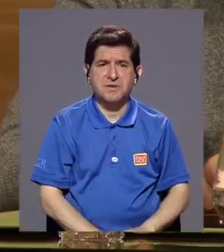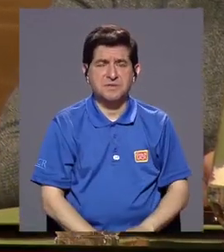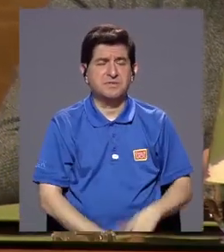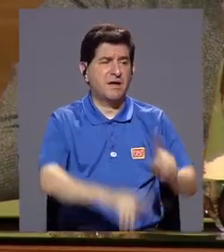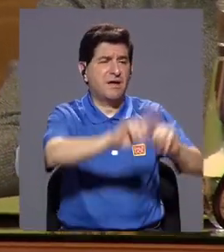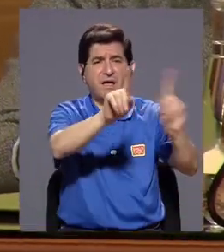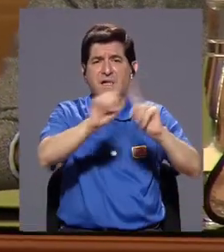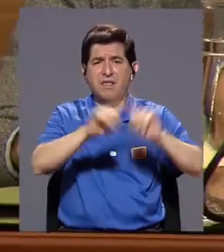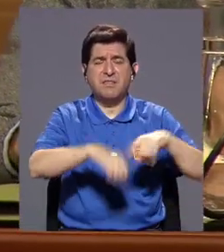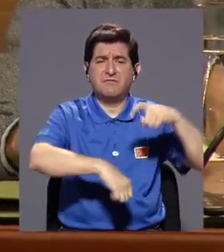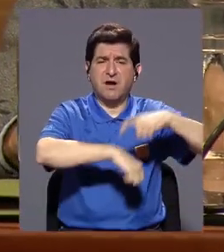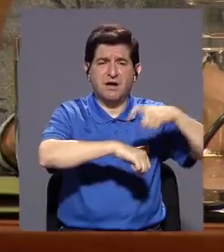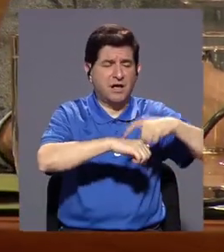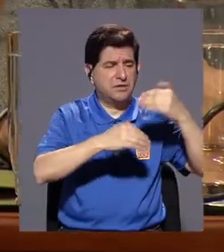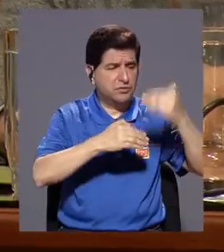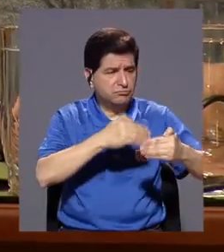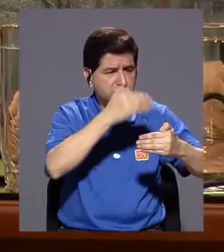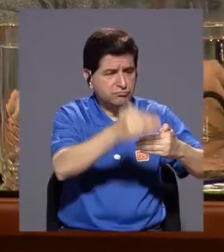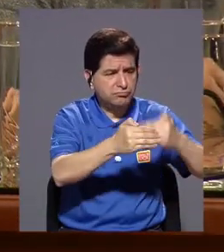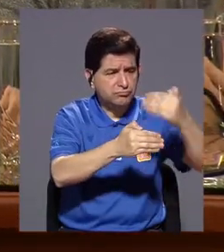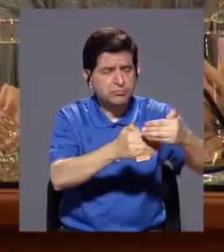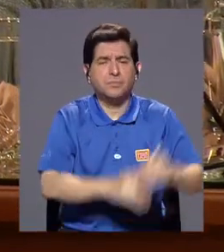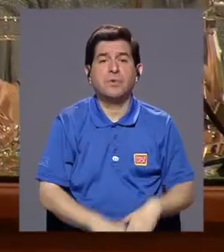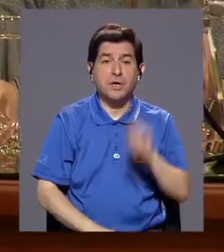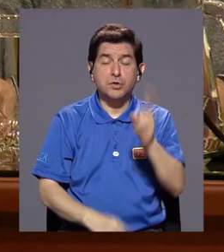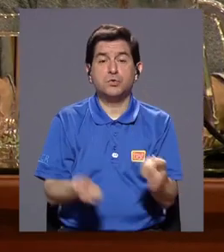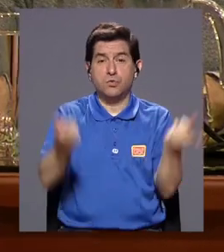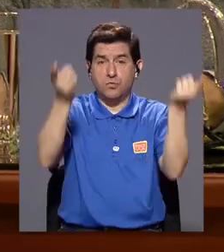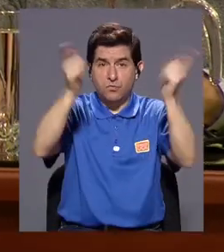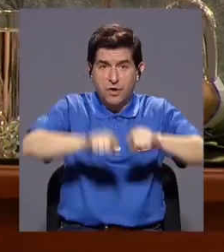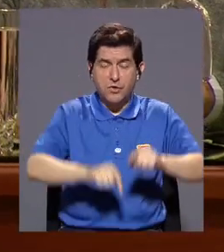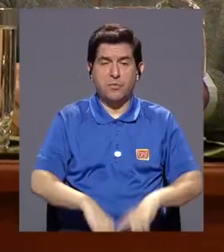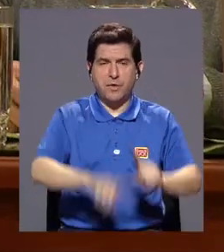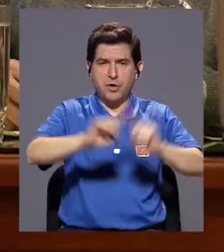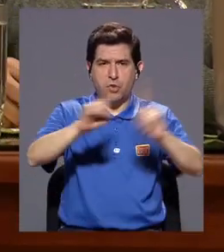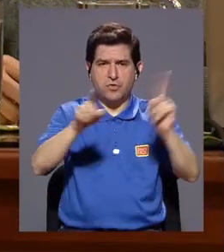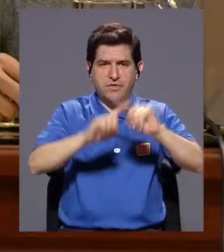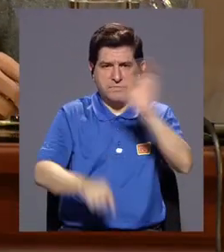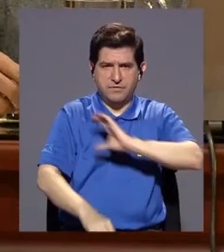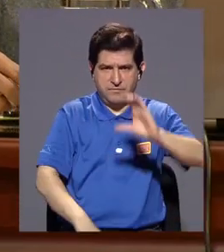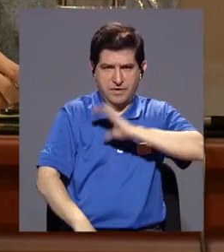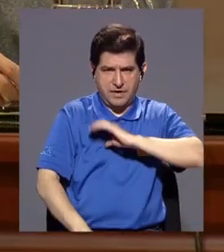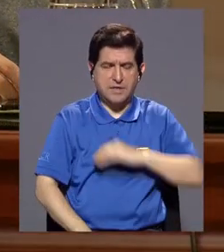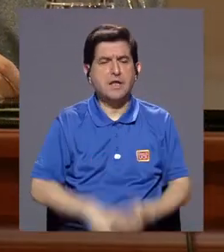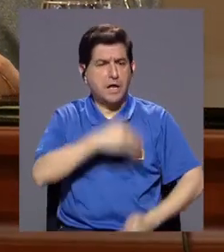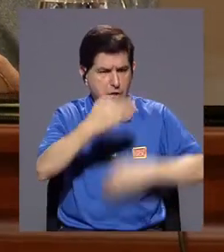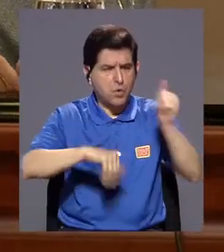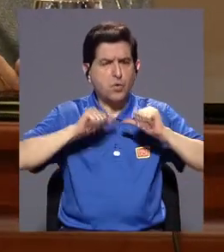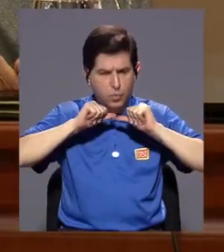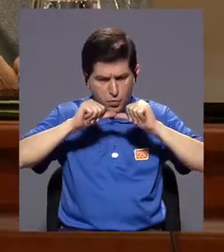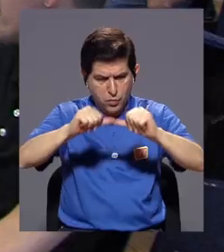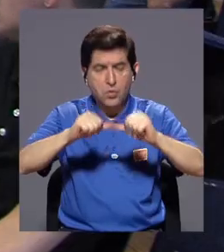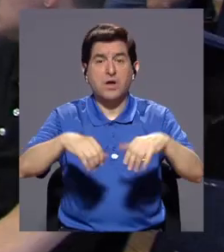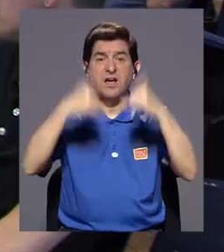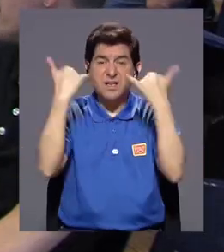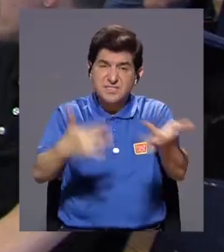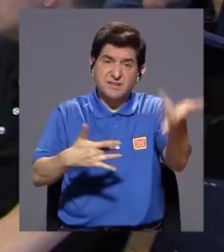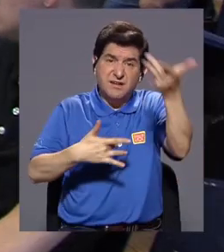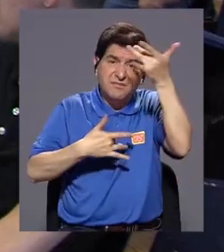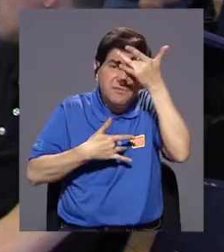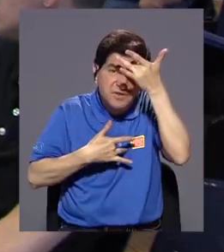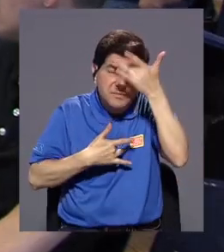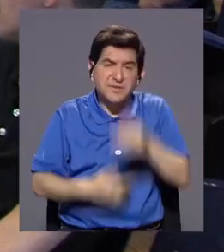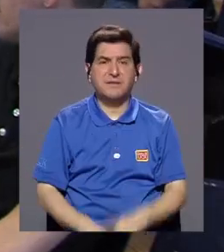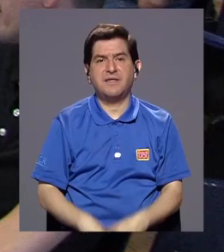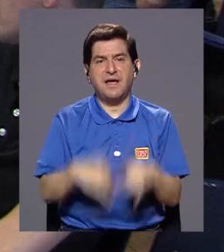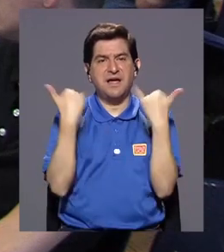un fenómeno multidimensional y dinámico, ya cuando hay enfermedad ya nos cogió tarde. En todo lo que